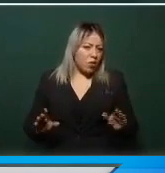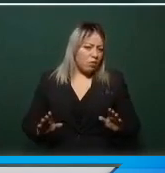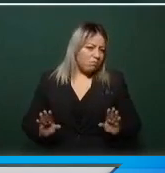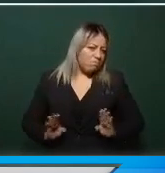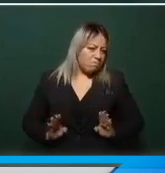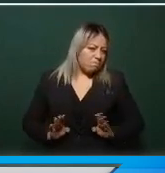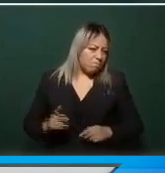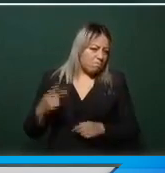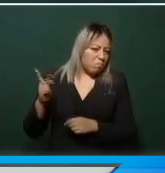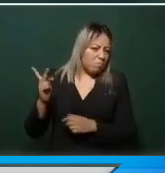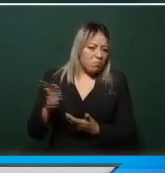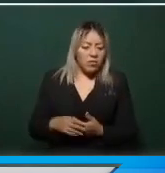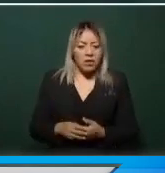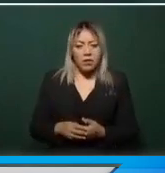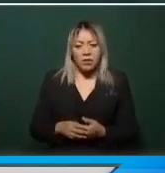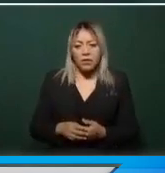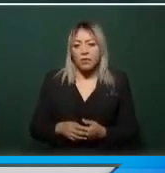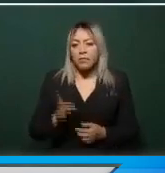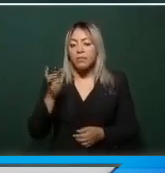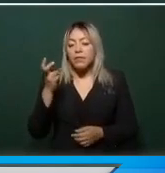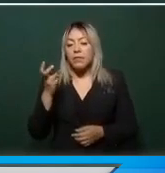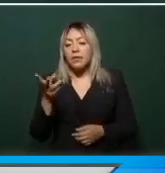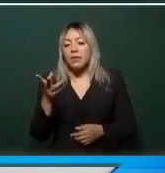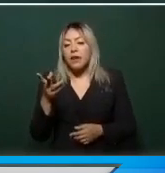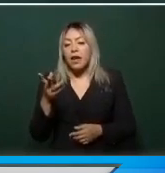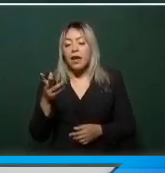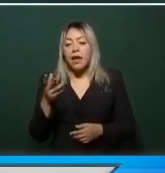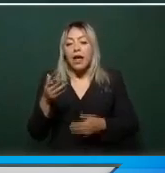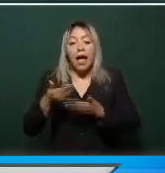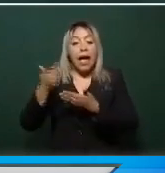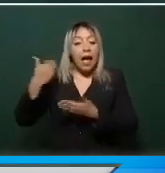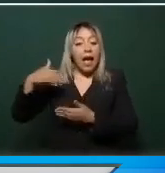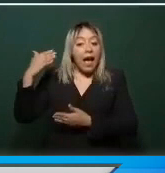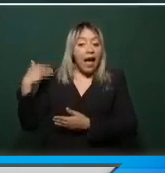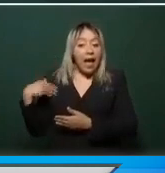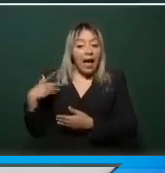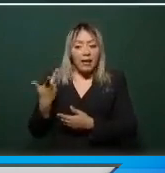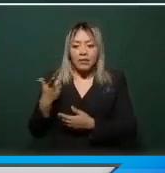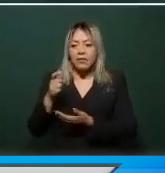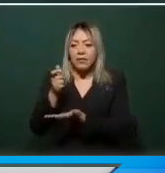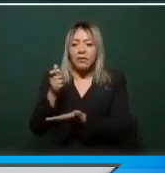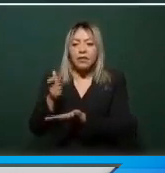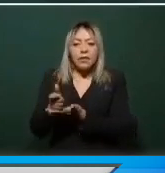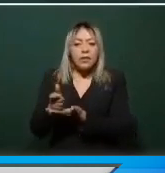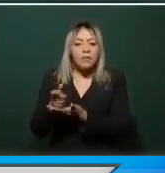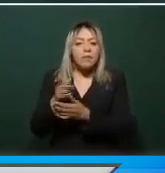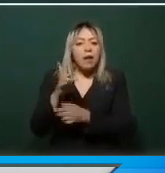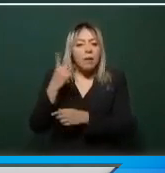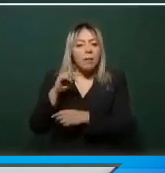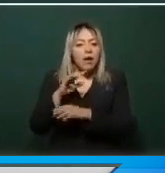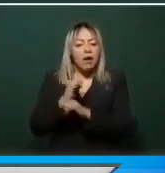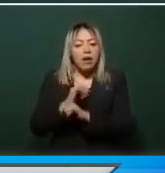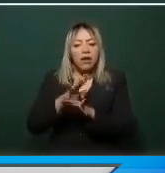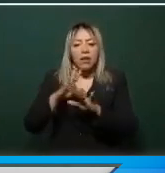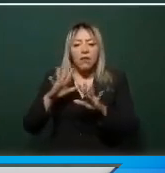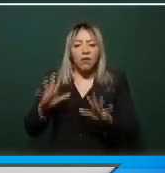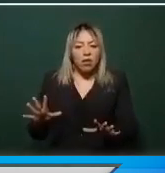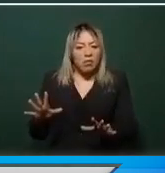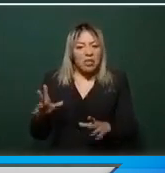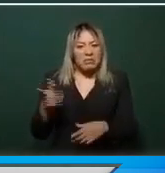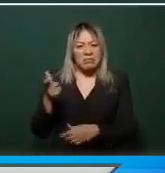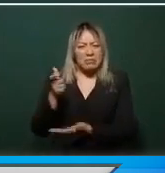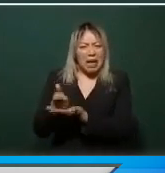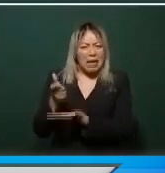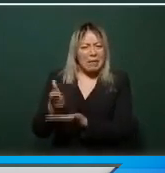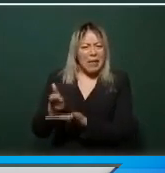Recuerda que anteriormente había pago a columnistas que ahora se dedican a inventar notas, como la del día de ayer en la que se aseguró la renuncia de Alfonso Romo al